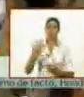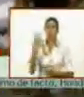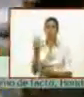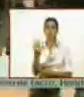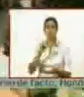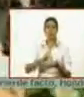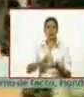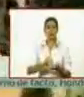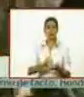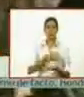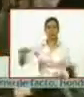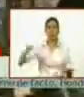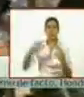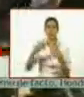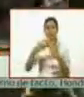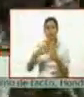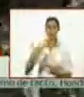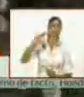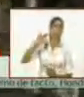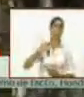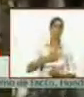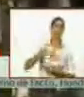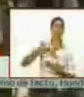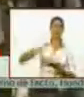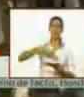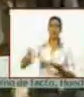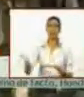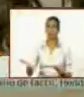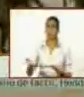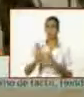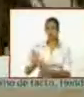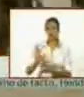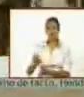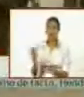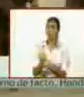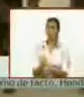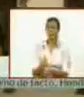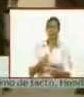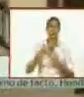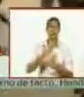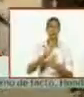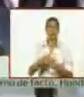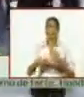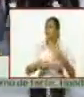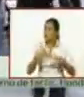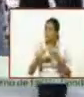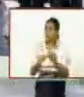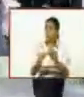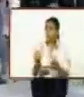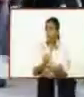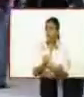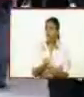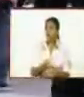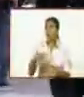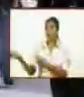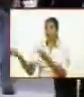vez, nos sacan de los hoteles a puntas de armas, nos amenazan. Así hemos pasado trabajando todo el tiempo y seguimos transmitiendo con esto. Luego